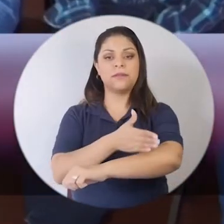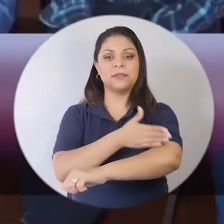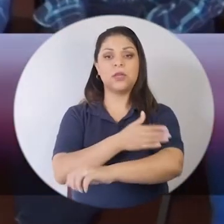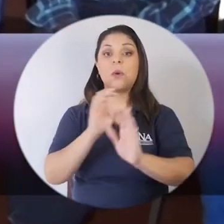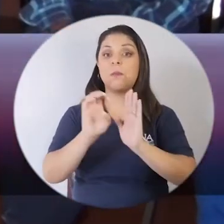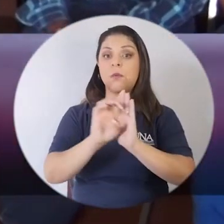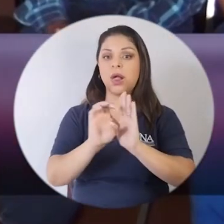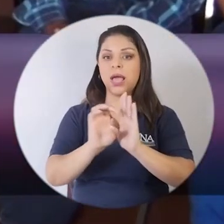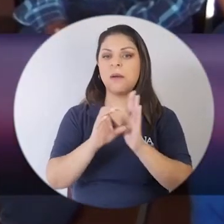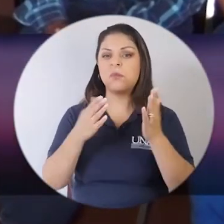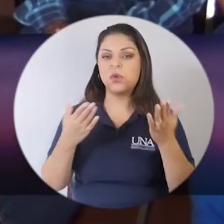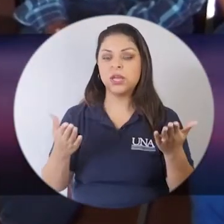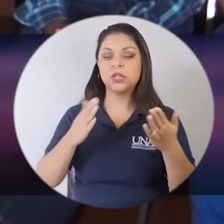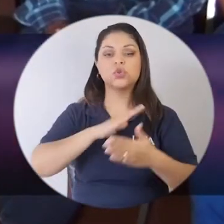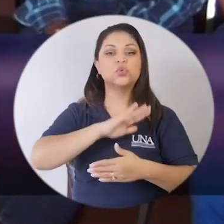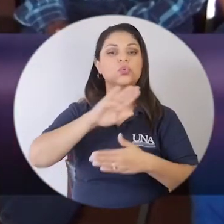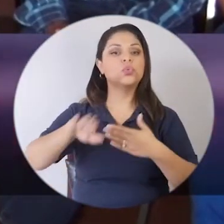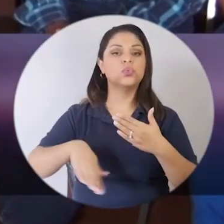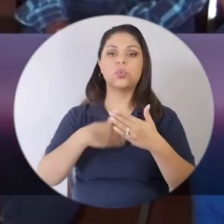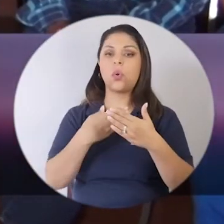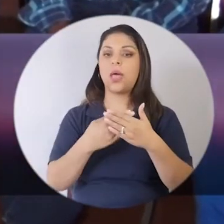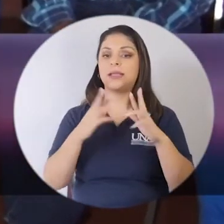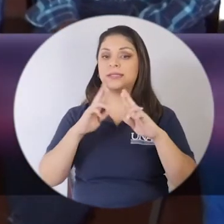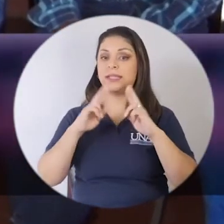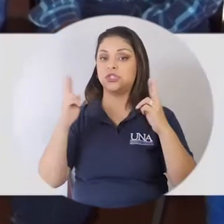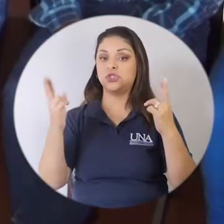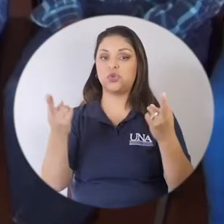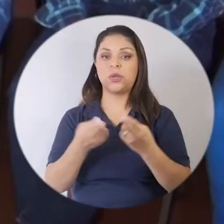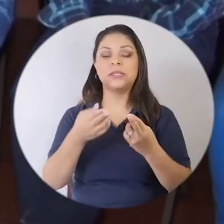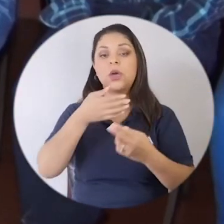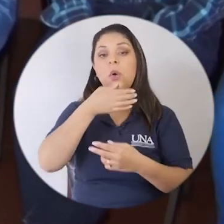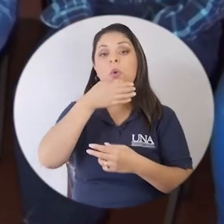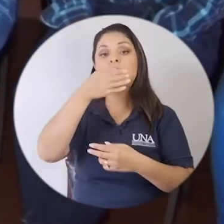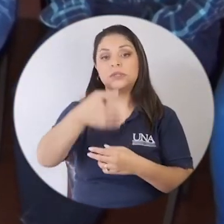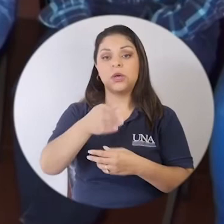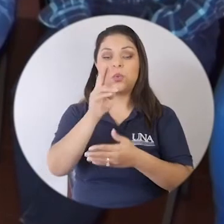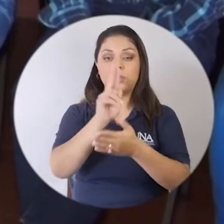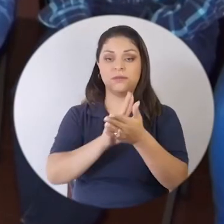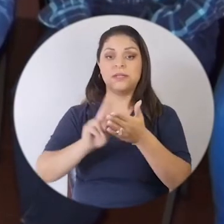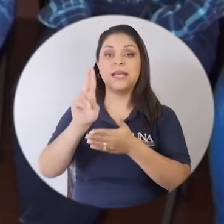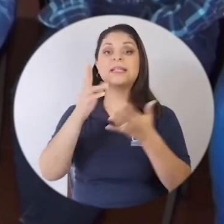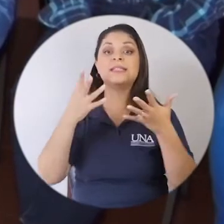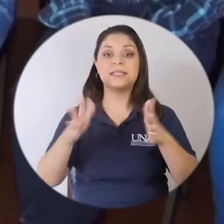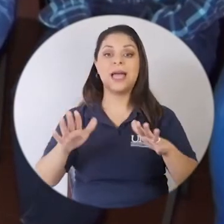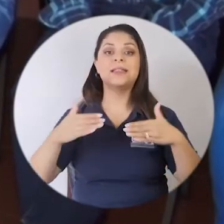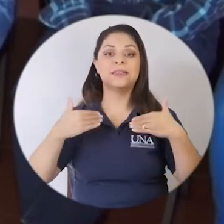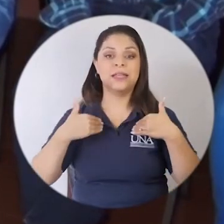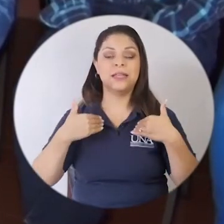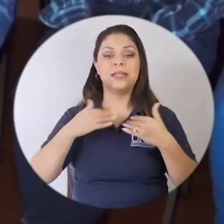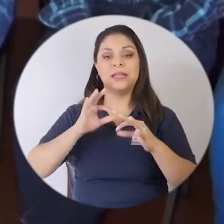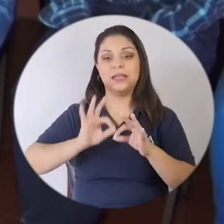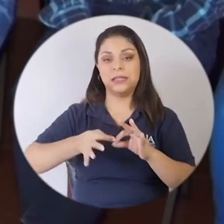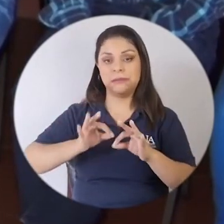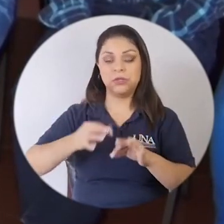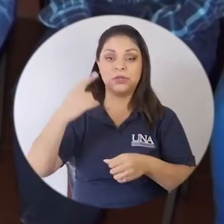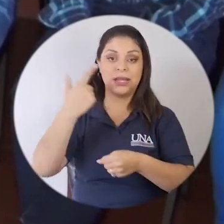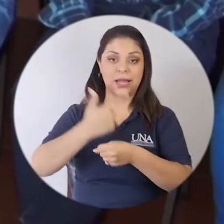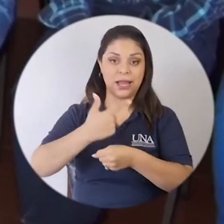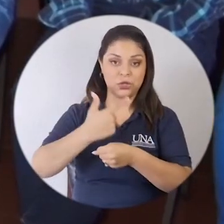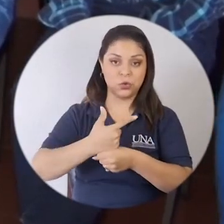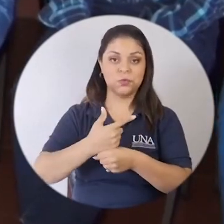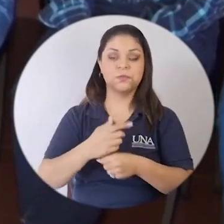avanzado, por ejemplo, es en que todas las sesiones del Consejo Universitario se encuentra ya con la interpretación del